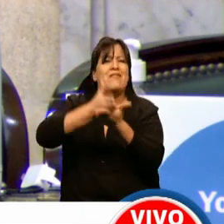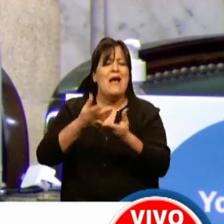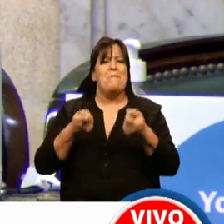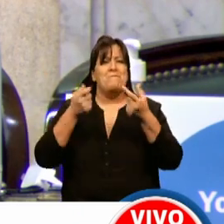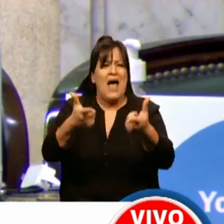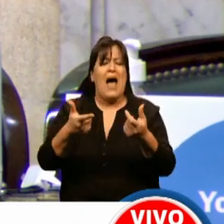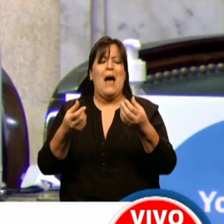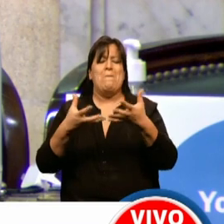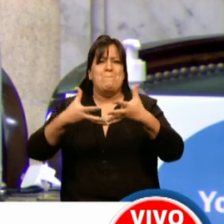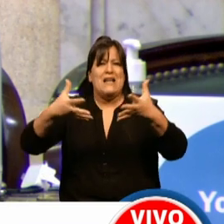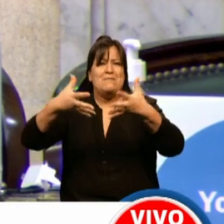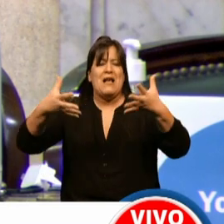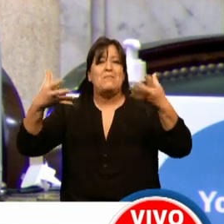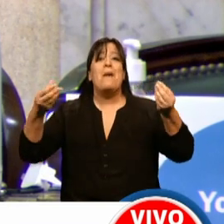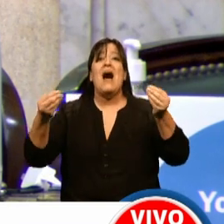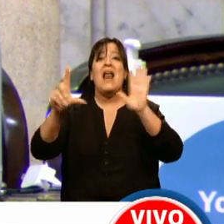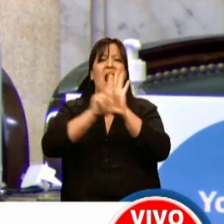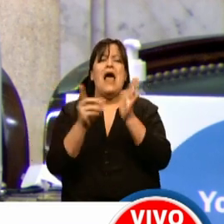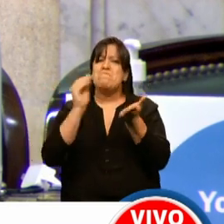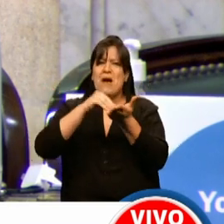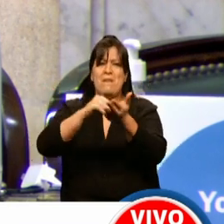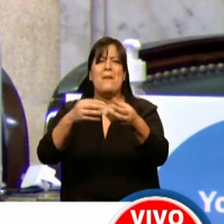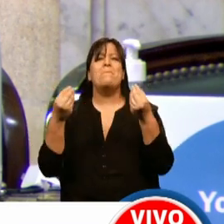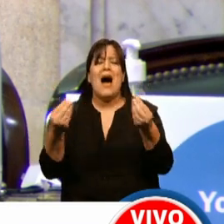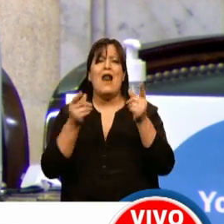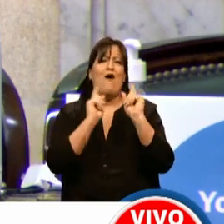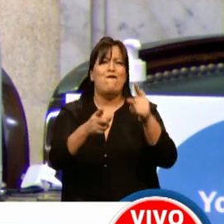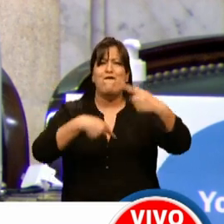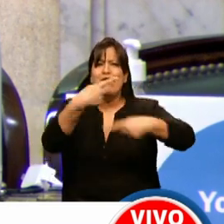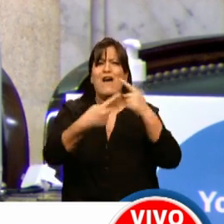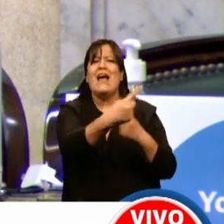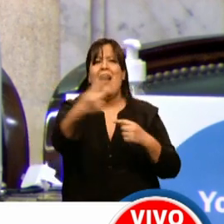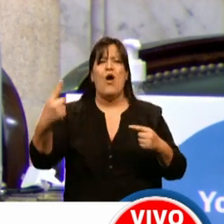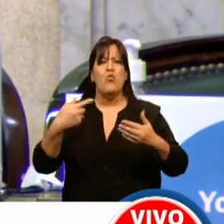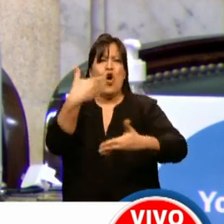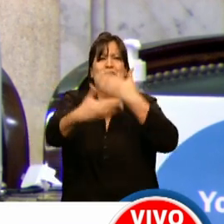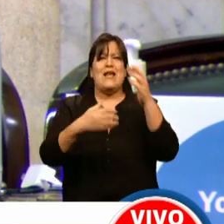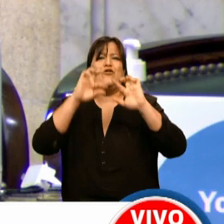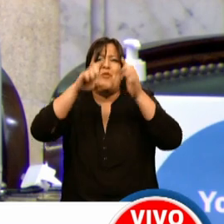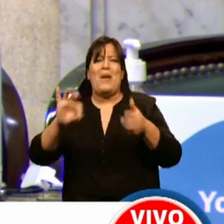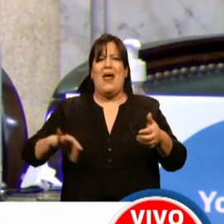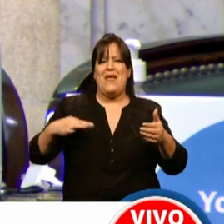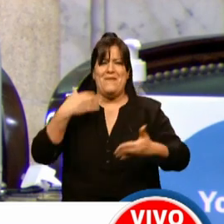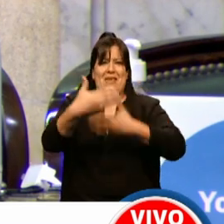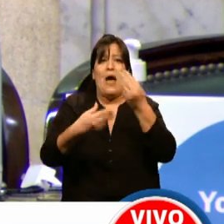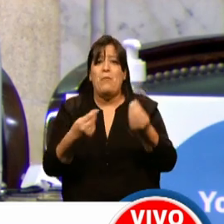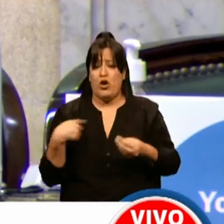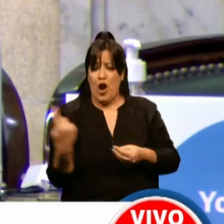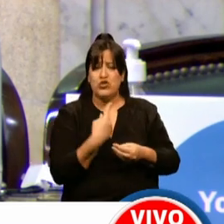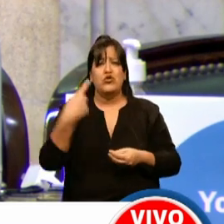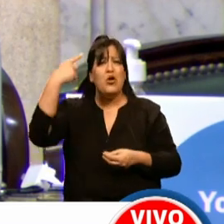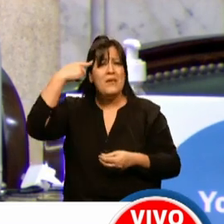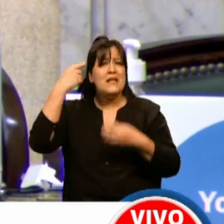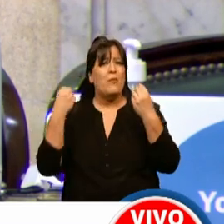más leyes que le den la sostenibilidad de cada uno en el desarrollo de sus proyectos de vida porque nosotros creemos